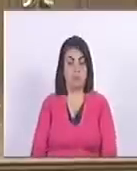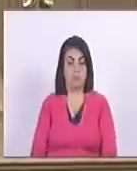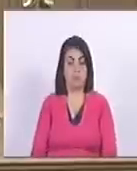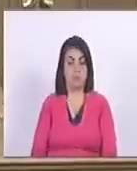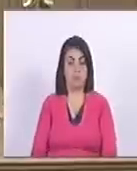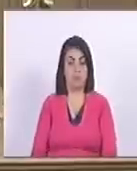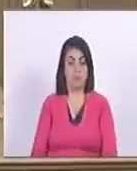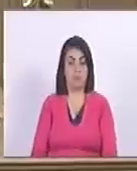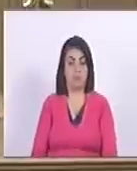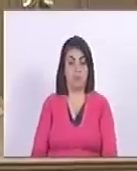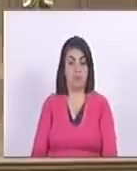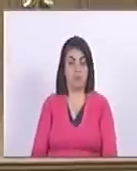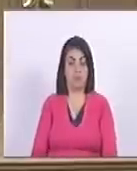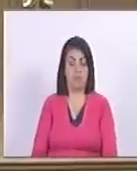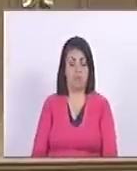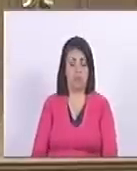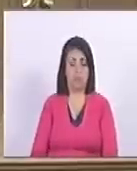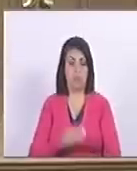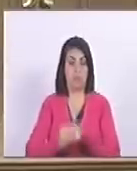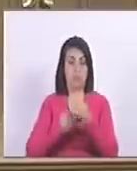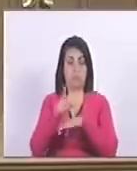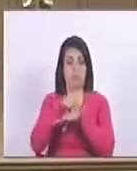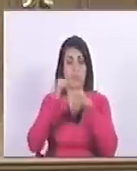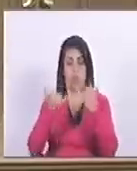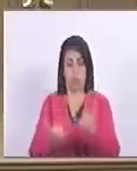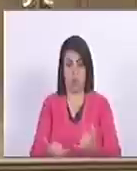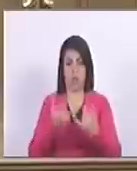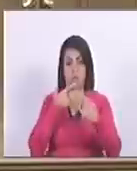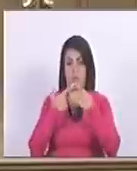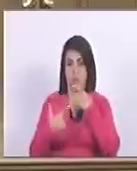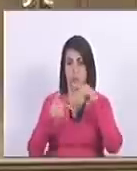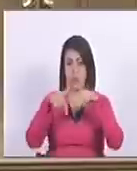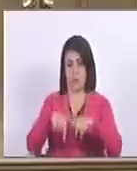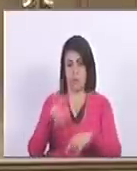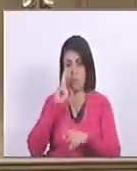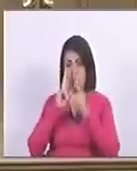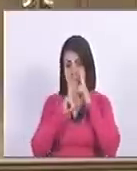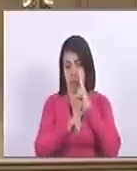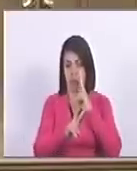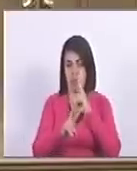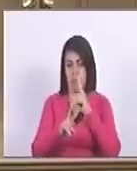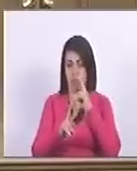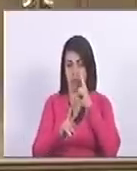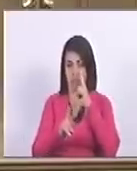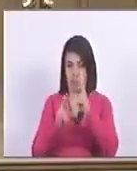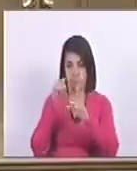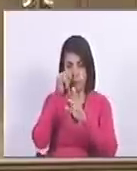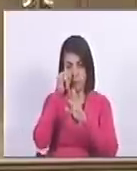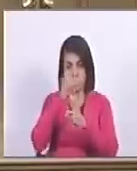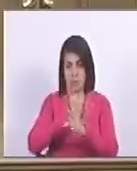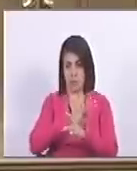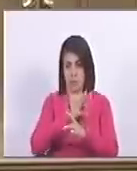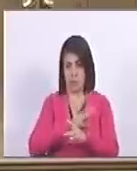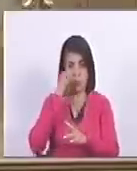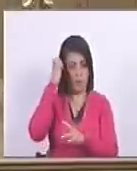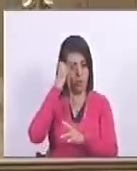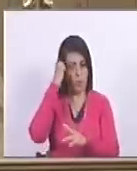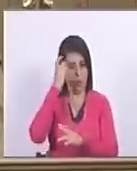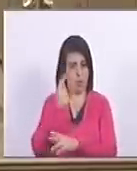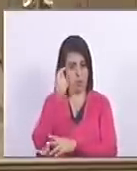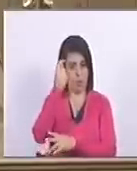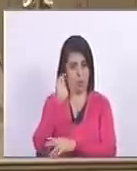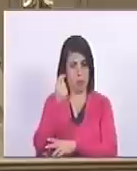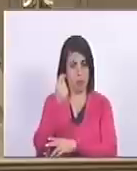que, como dijo el compañero Diosdado, y lo repito aquí, viendo la cámara, señores